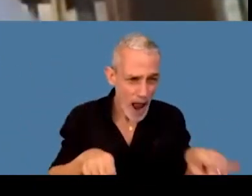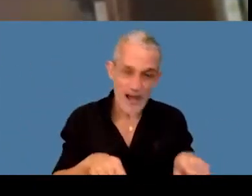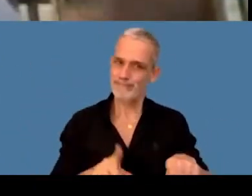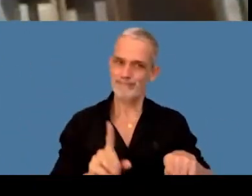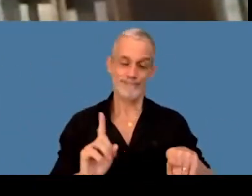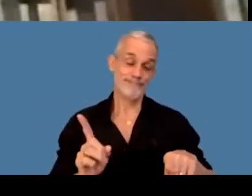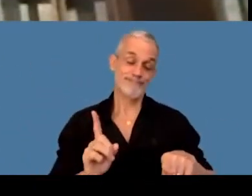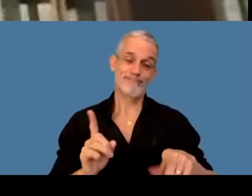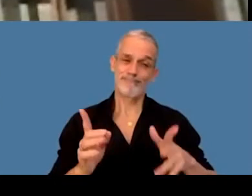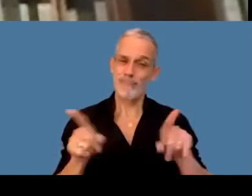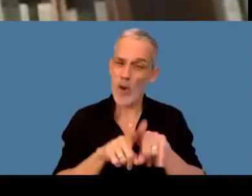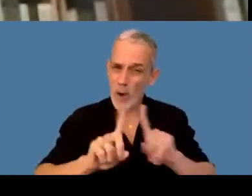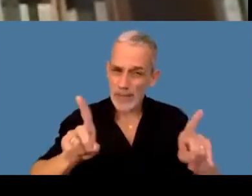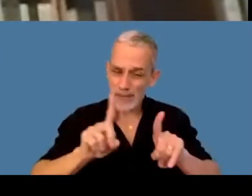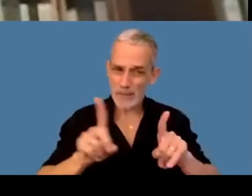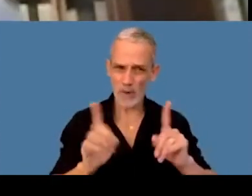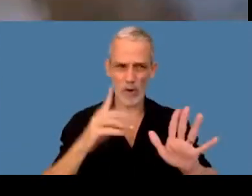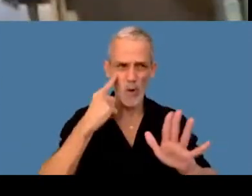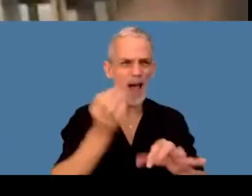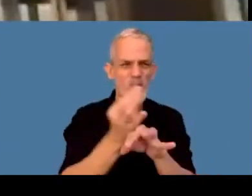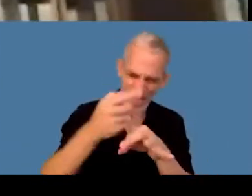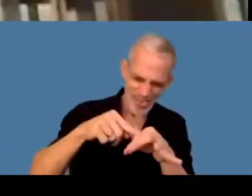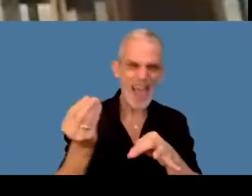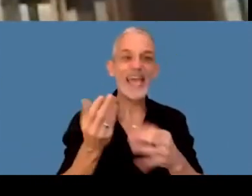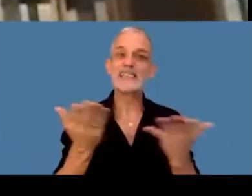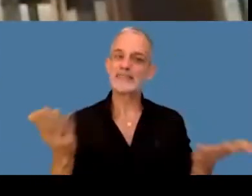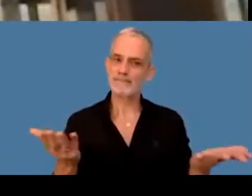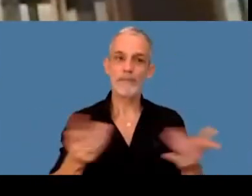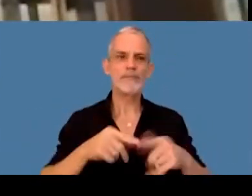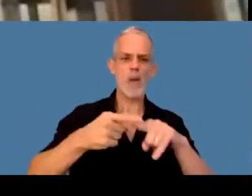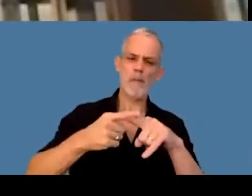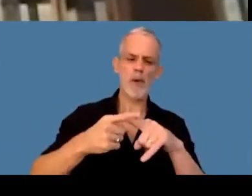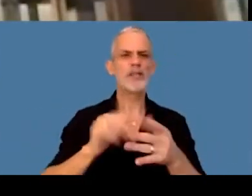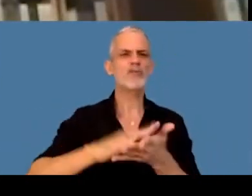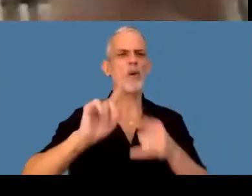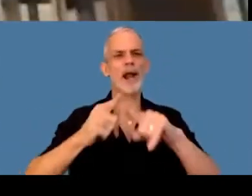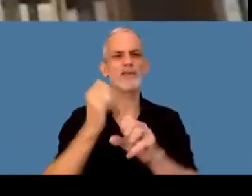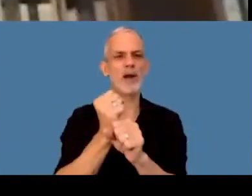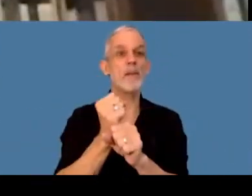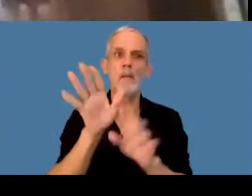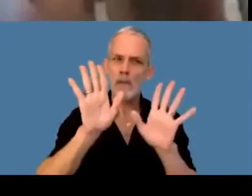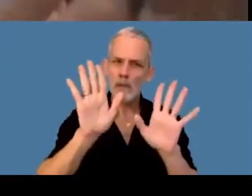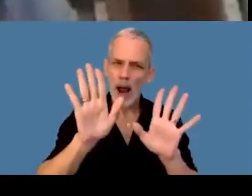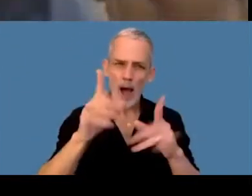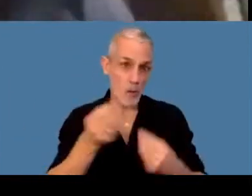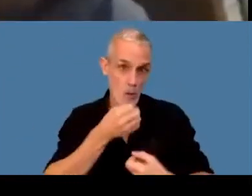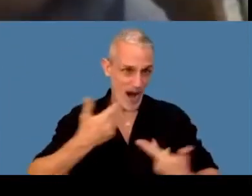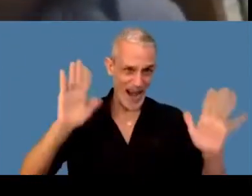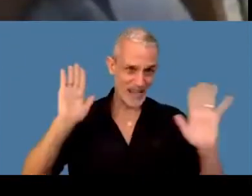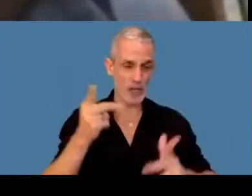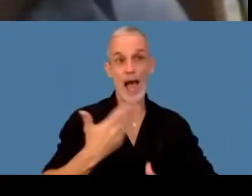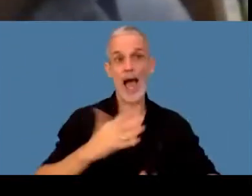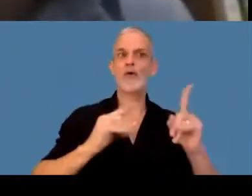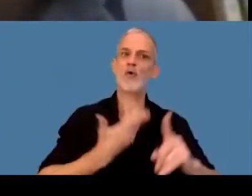Entonces, ¿qué educación? Entonces cuando me dicen, ¿qué políticas de relaciones laborales? Y no es casualidad que algunos gobiernos